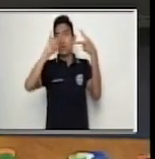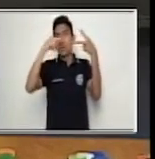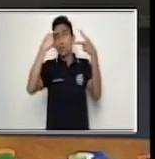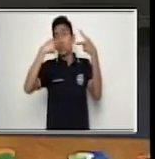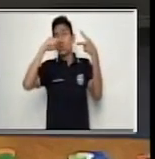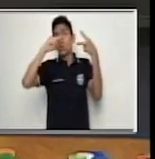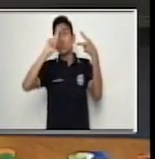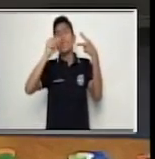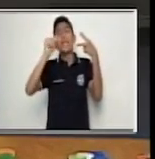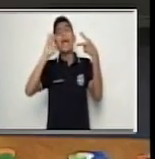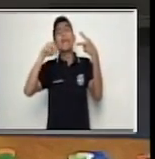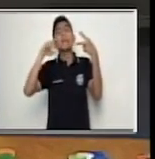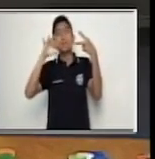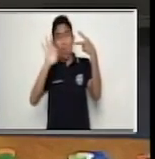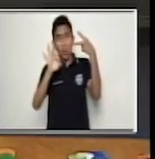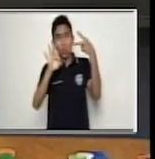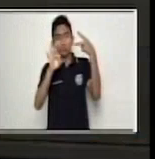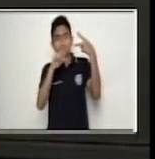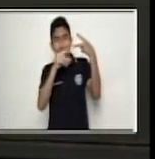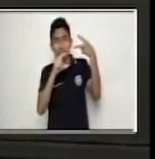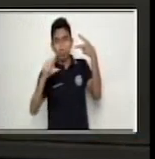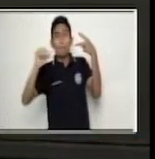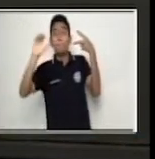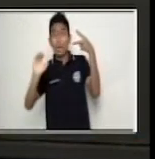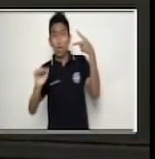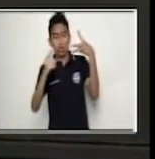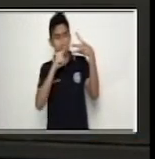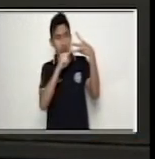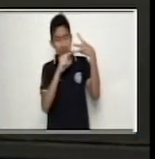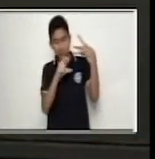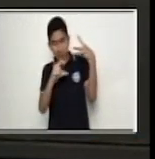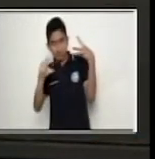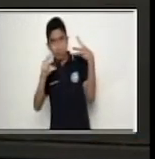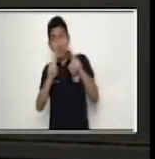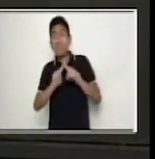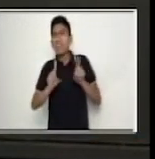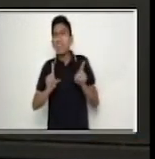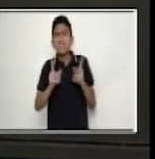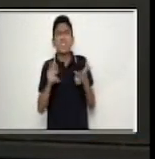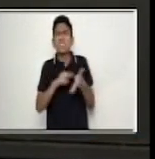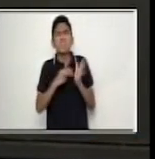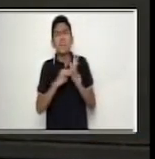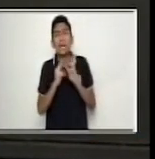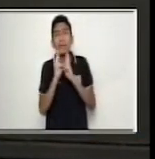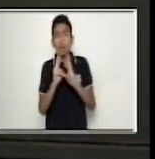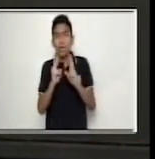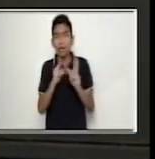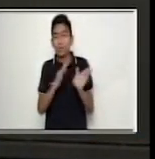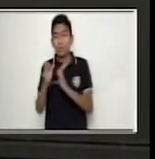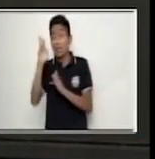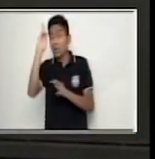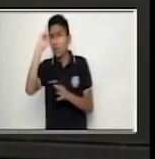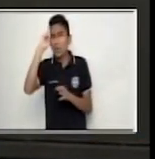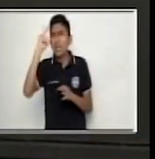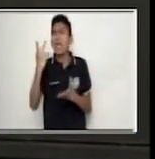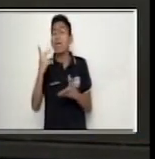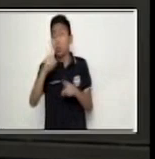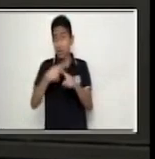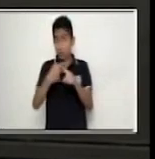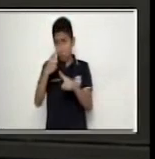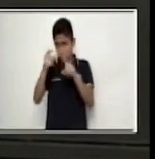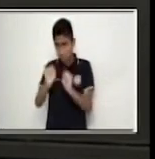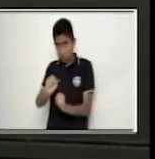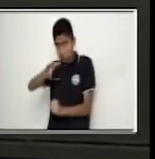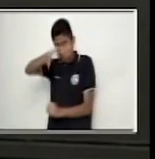Es importante que puedas siempre recordar este orden. En las operaciones te ayudará mucho para que